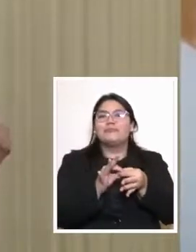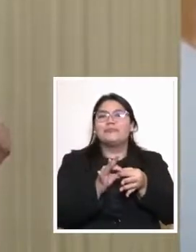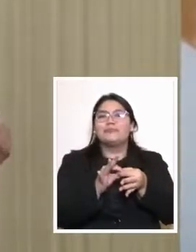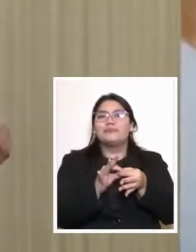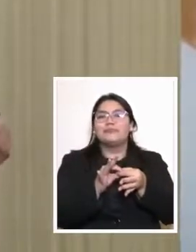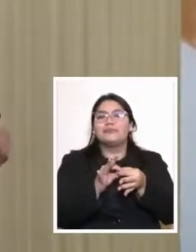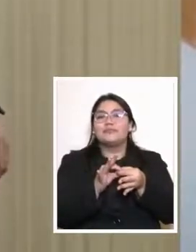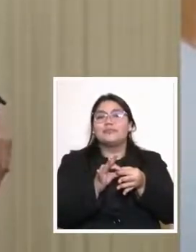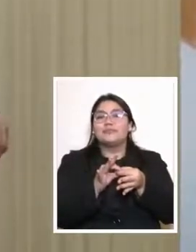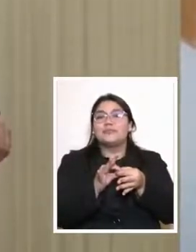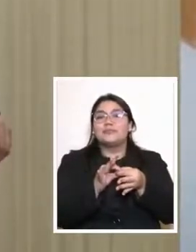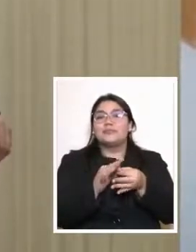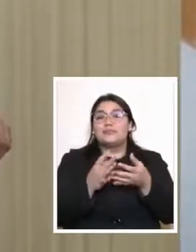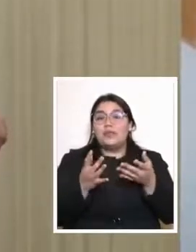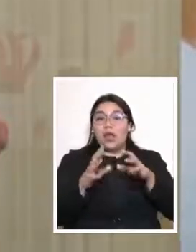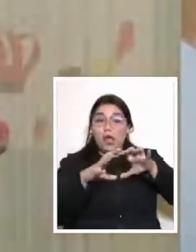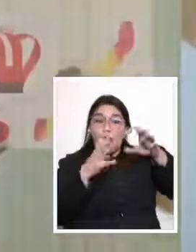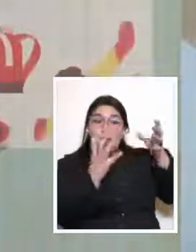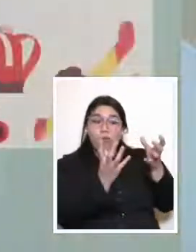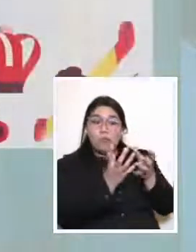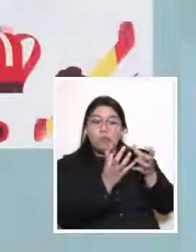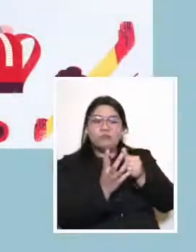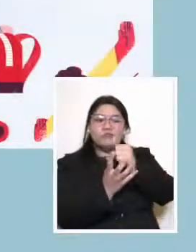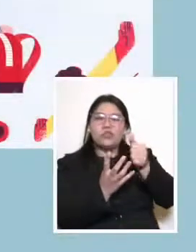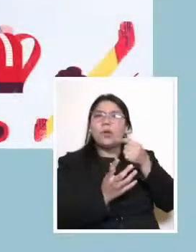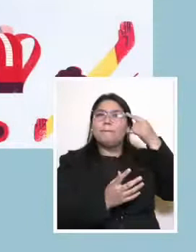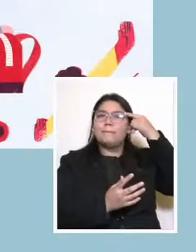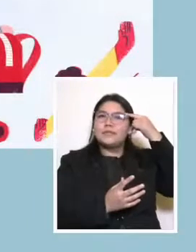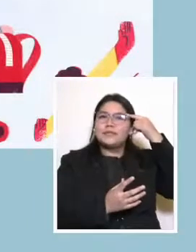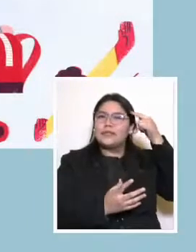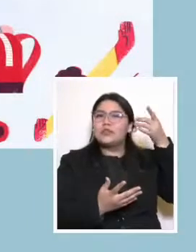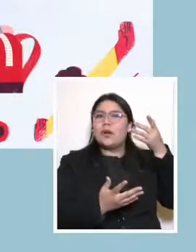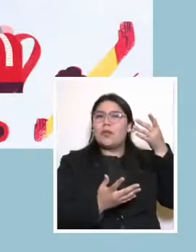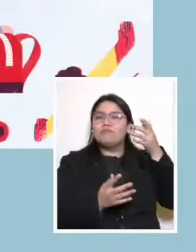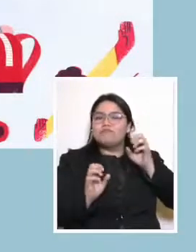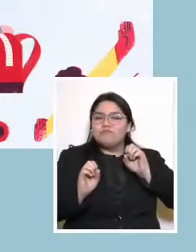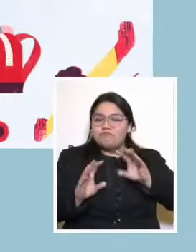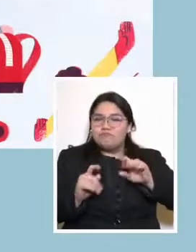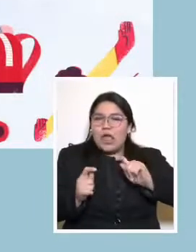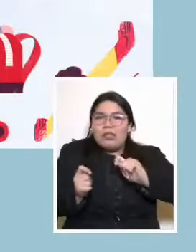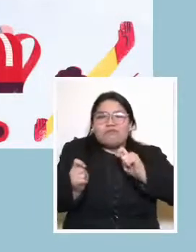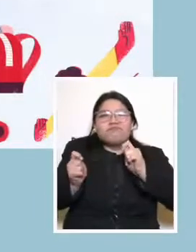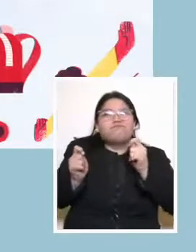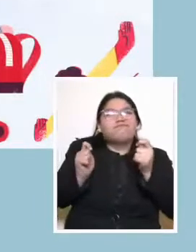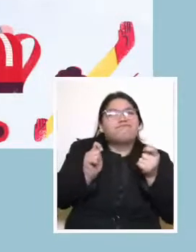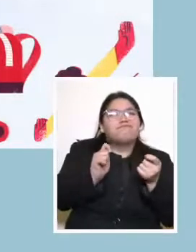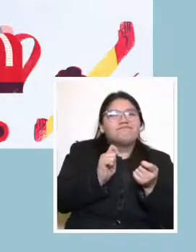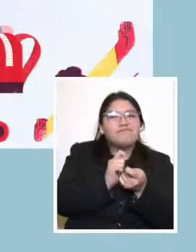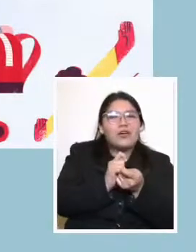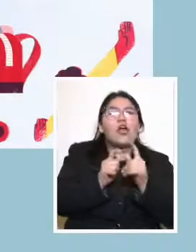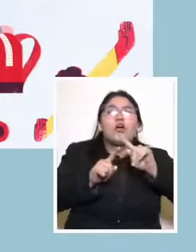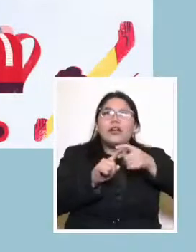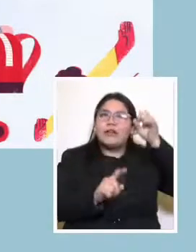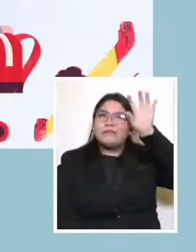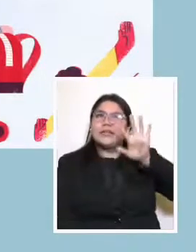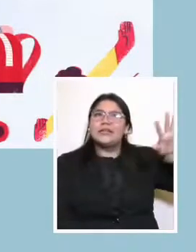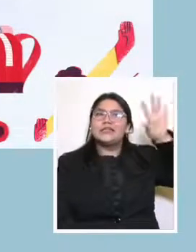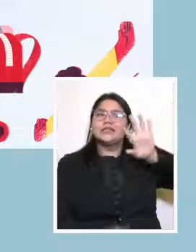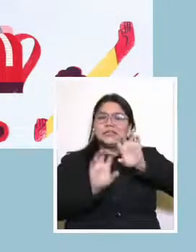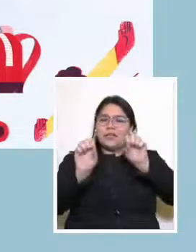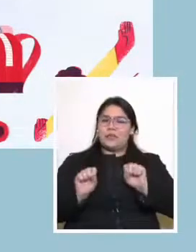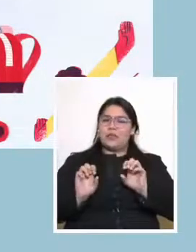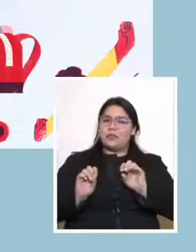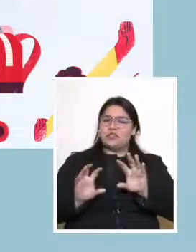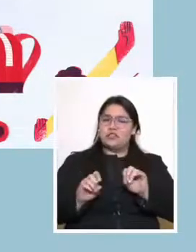lo que se está pensando en el mundo entero respecto del cambio o de la transformación, este ejercicio de reimaginar los sistemas educativos con